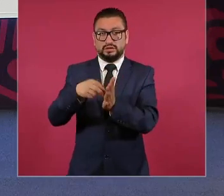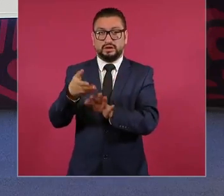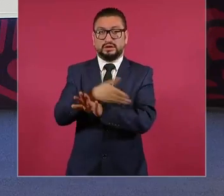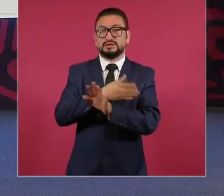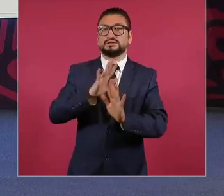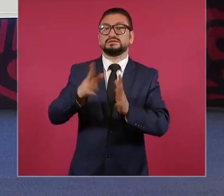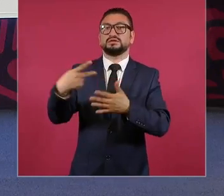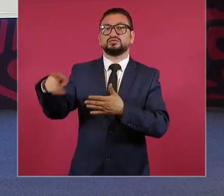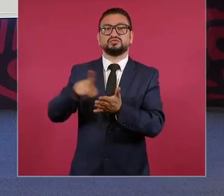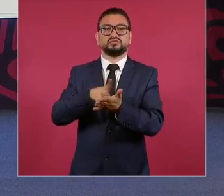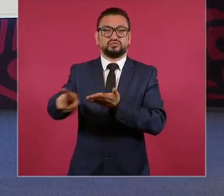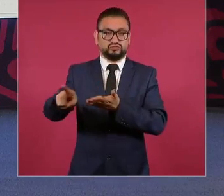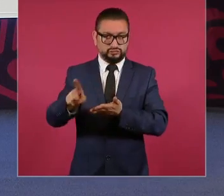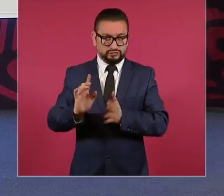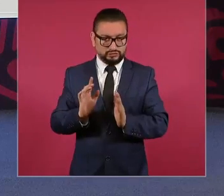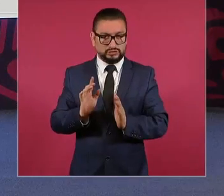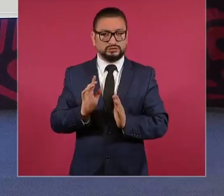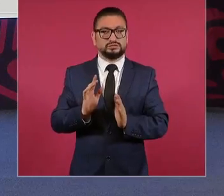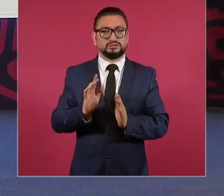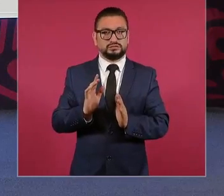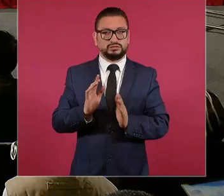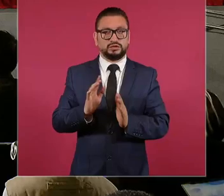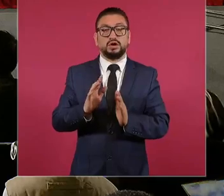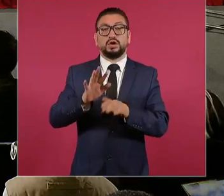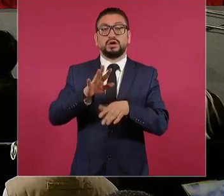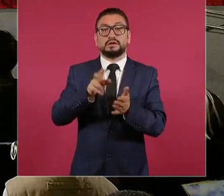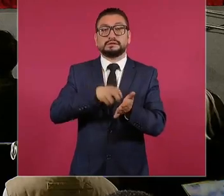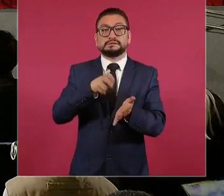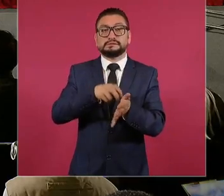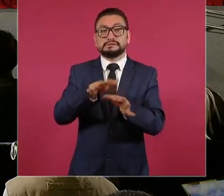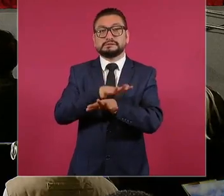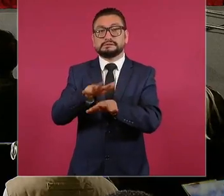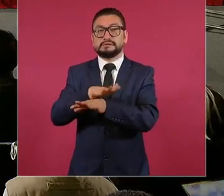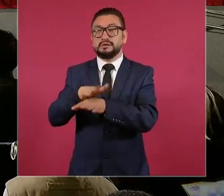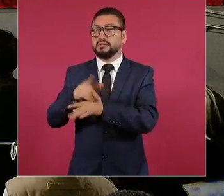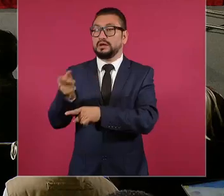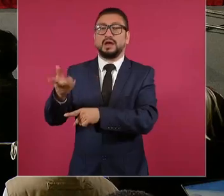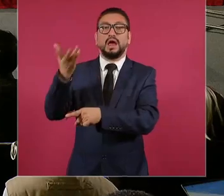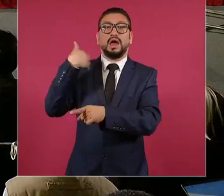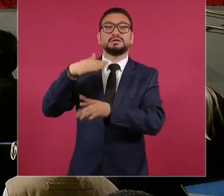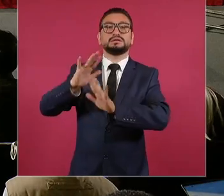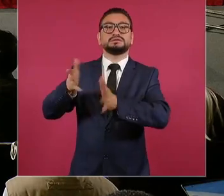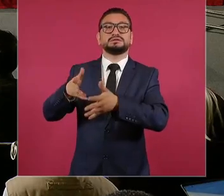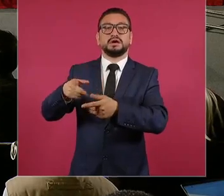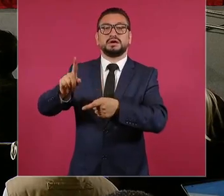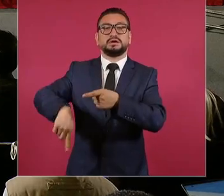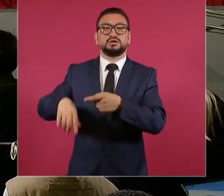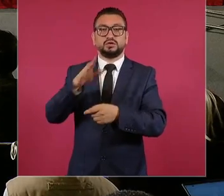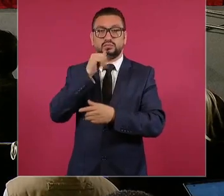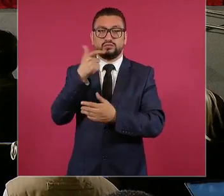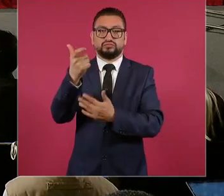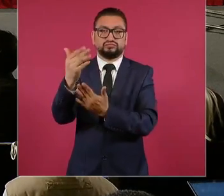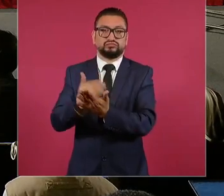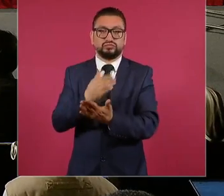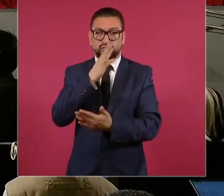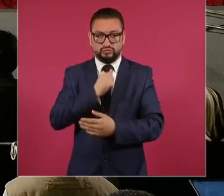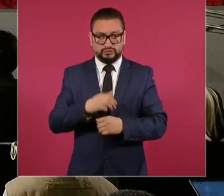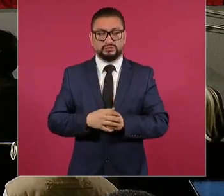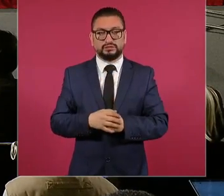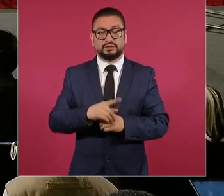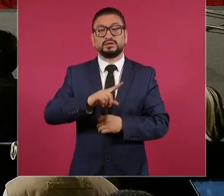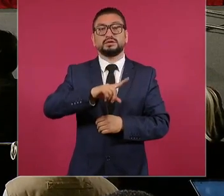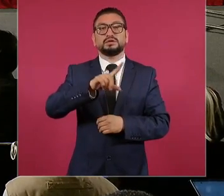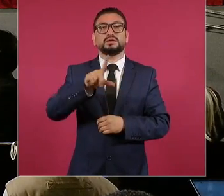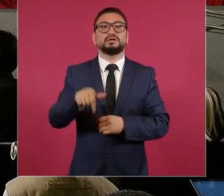ya tenían un derecho adquirido. Entonces, como viene la reforma, pues los ministros que estaban antes, a esos no les puedes reducir el suelo. Pero